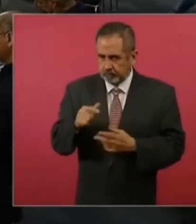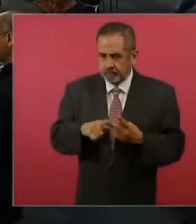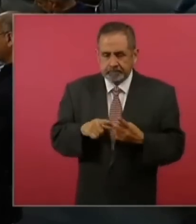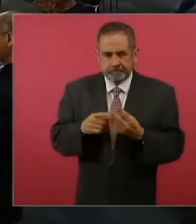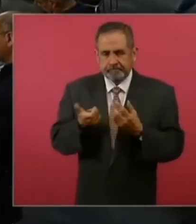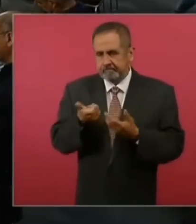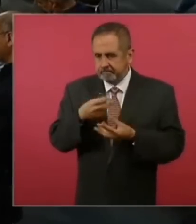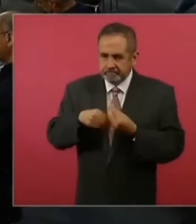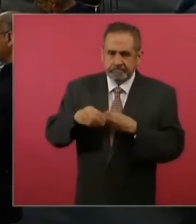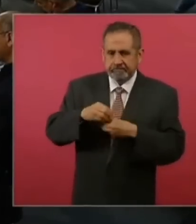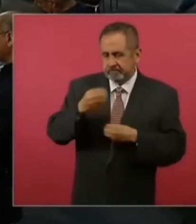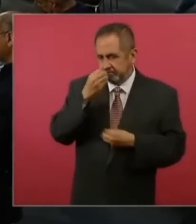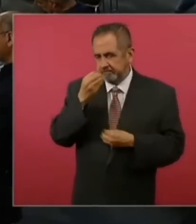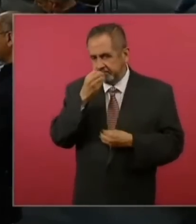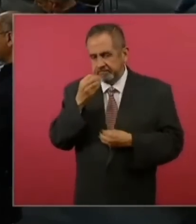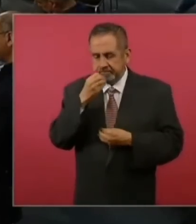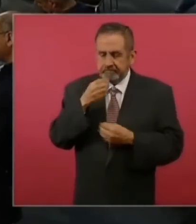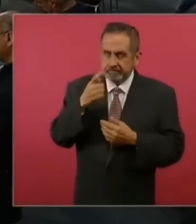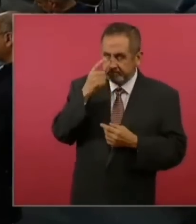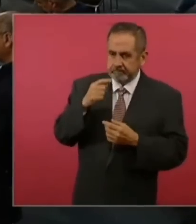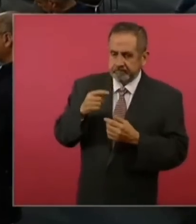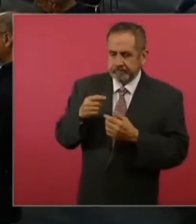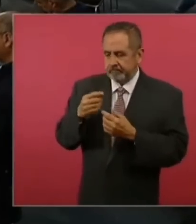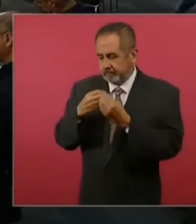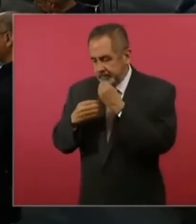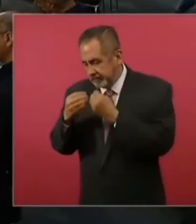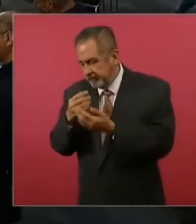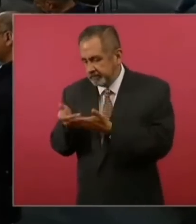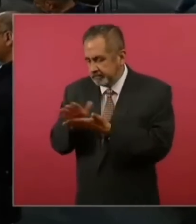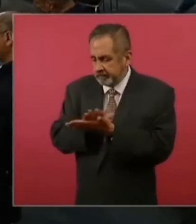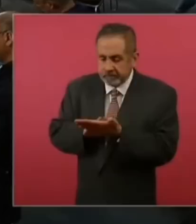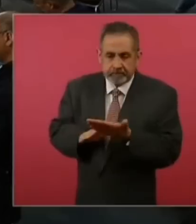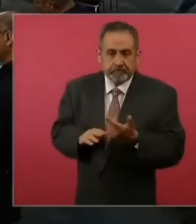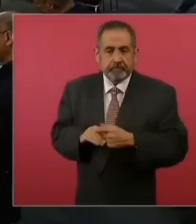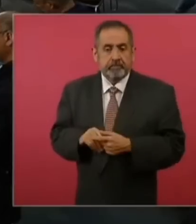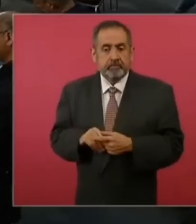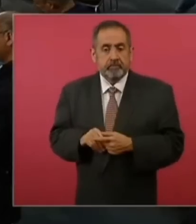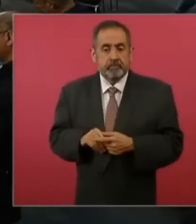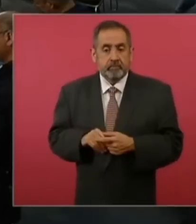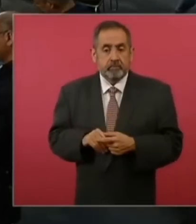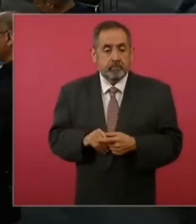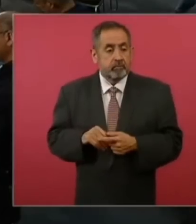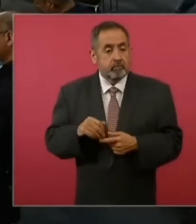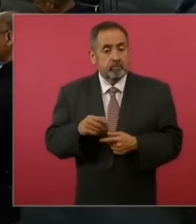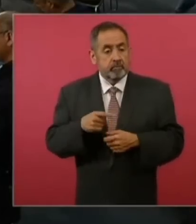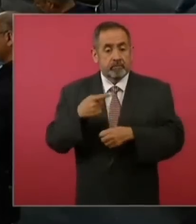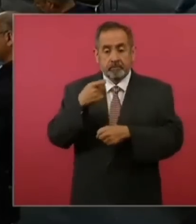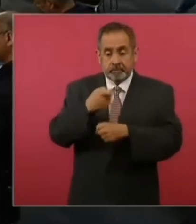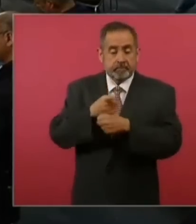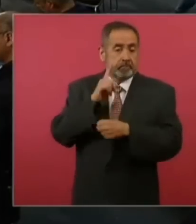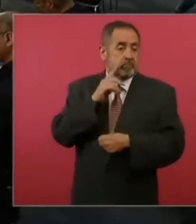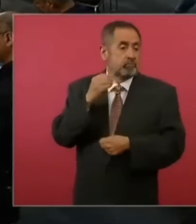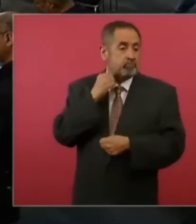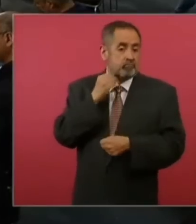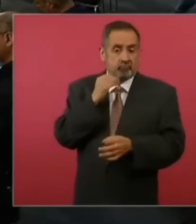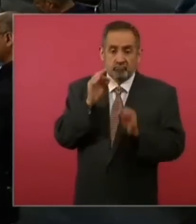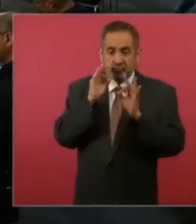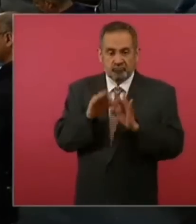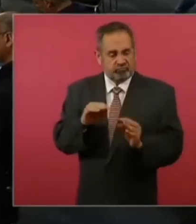la boca el pan nuestro de cada día. Por haber hecho un trabajo excelente de la primera abogada de oficio,